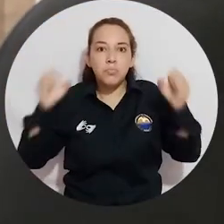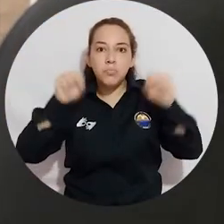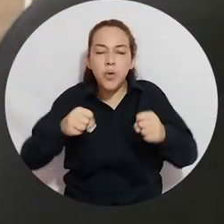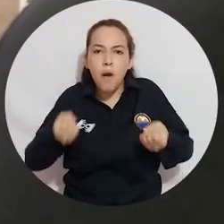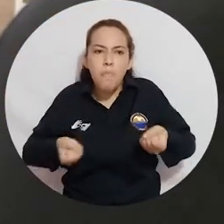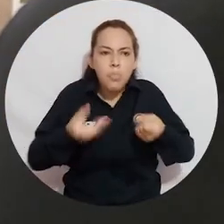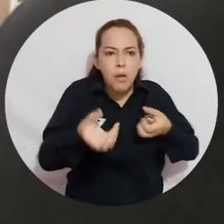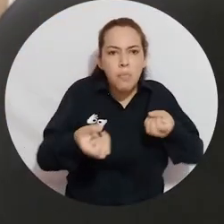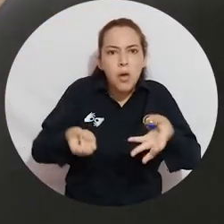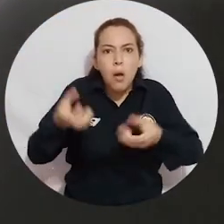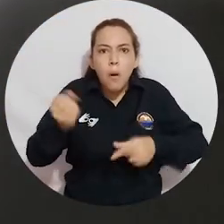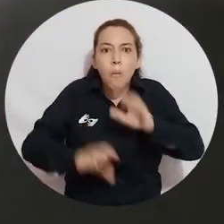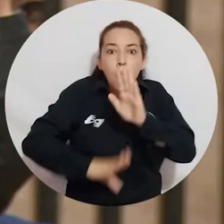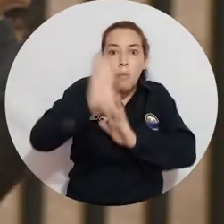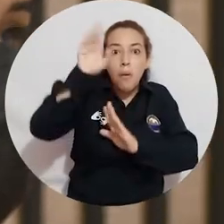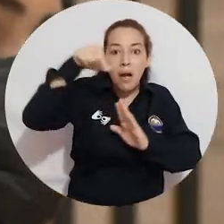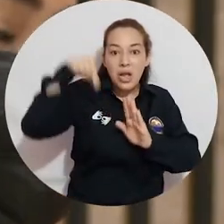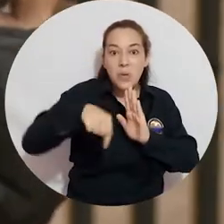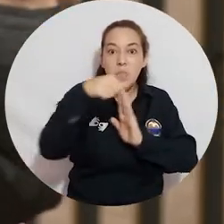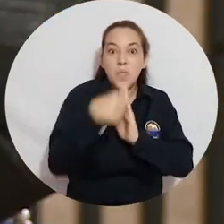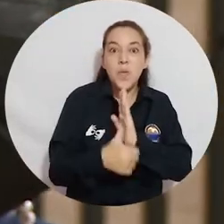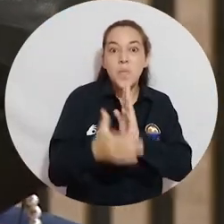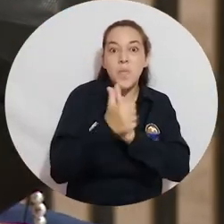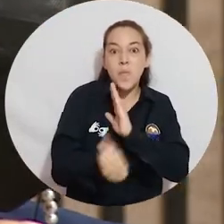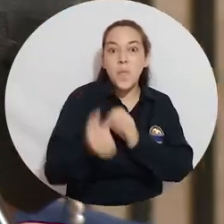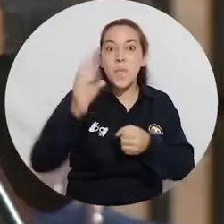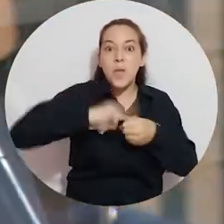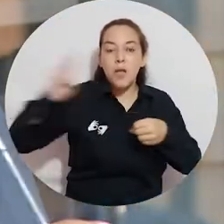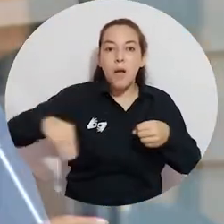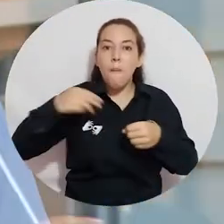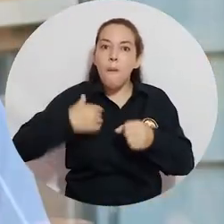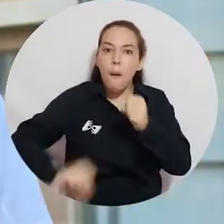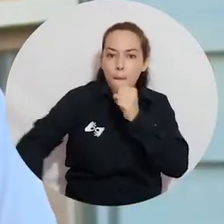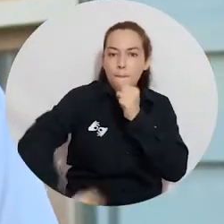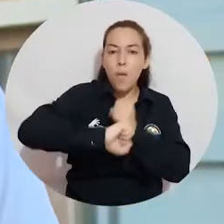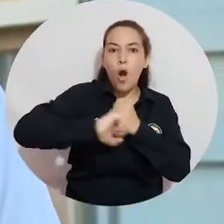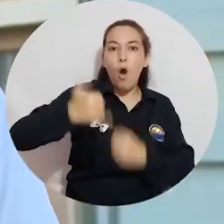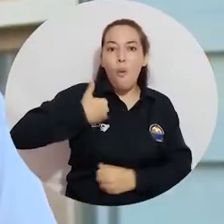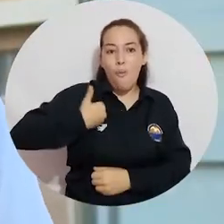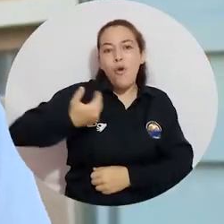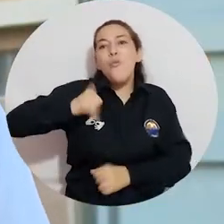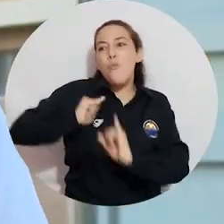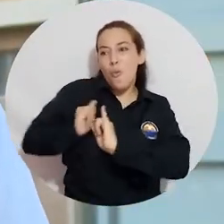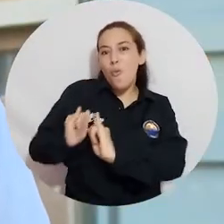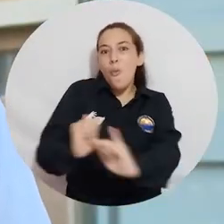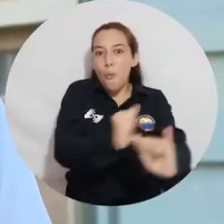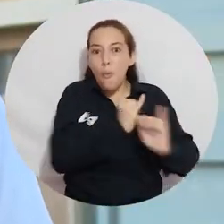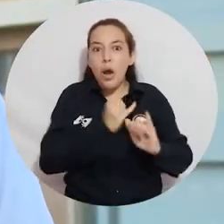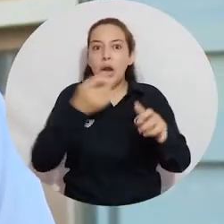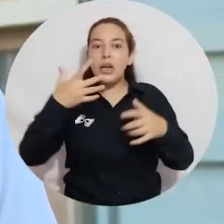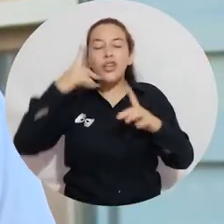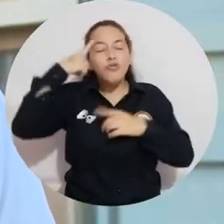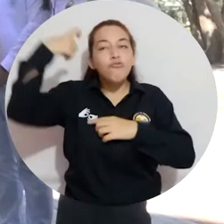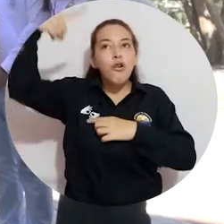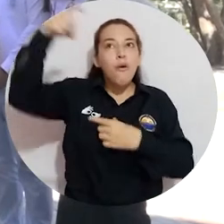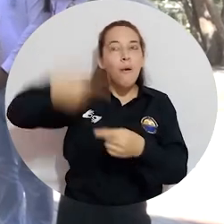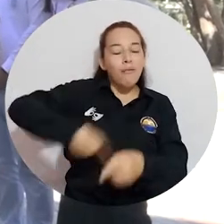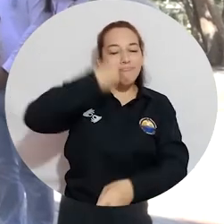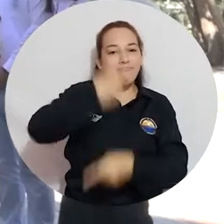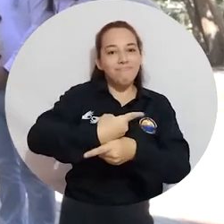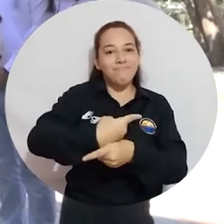aportar al crecimiento del programa para poder beneficiar a muchísimos jóvenes como yo de una maleta llena de sueños que esperan materializar.